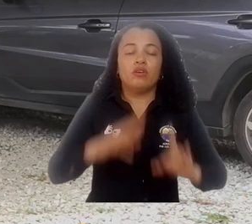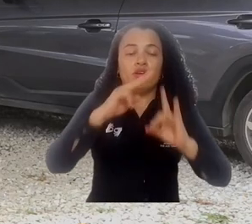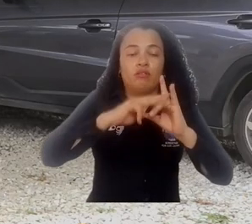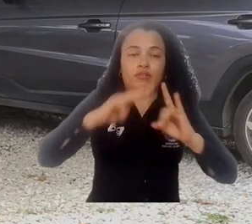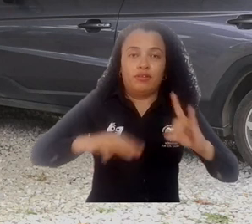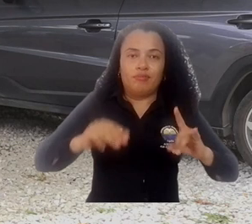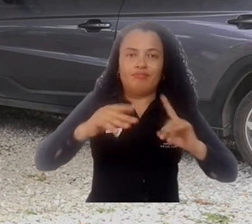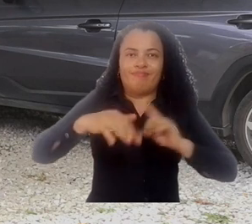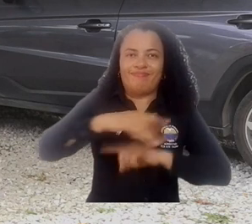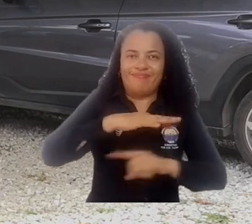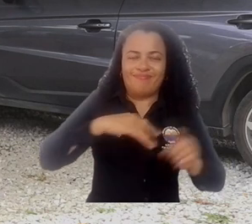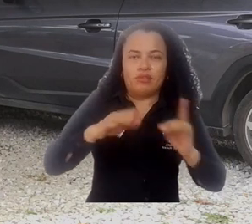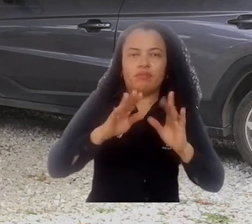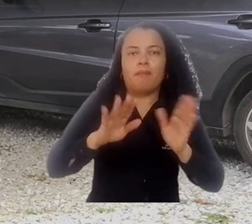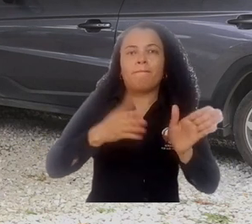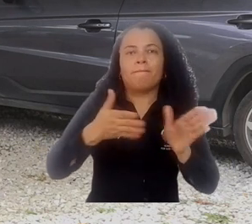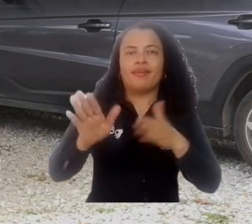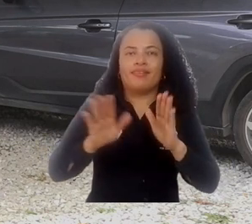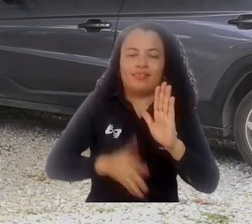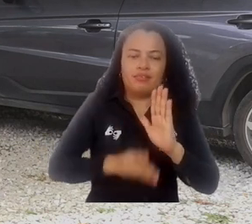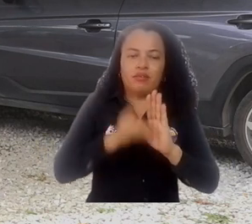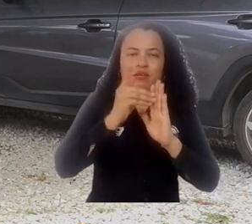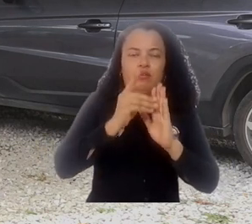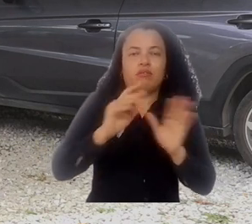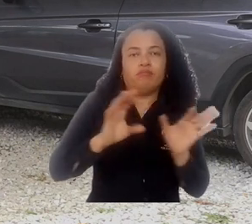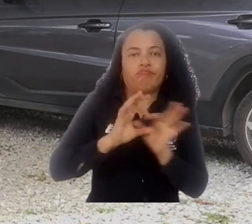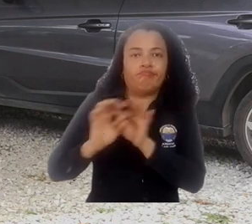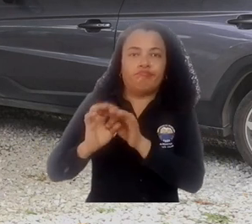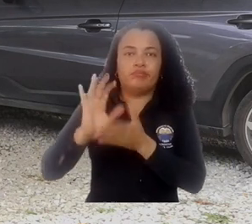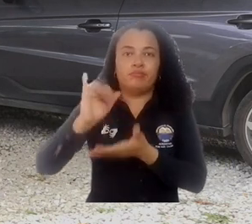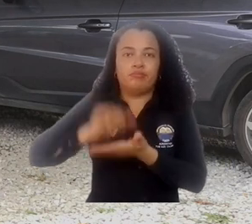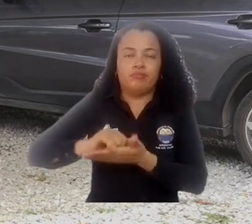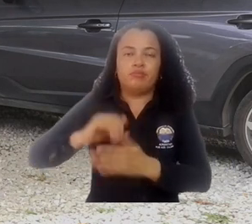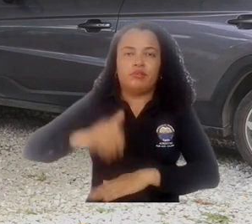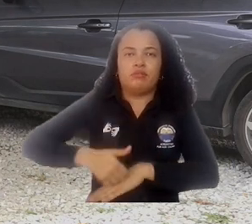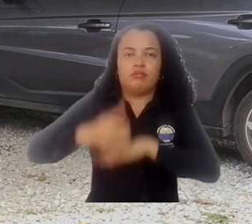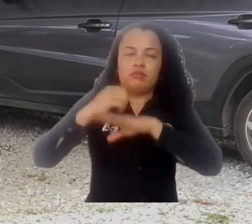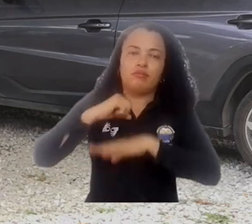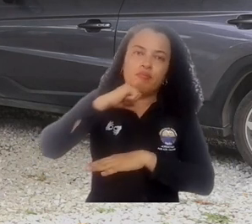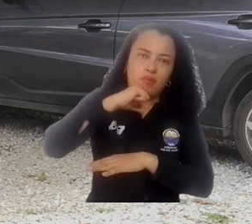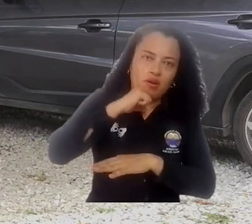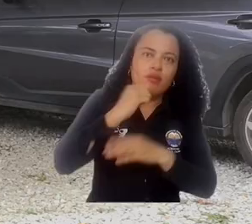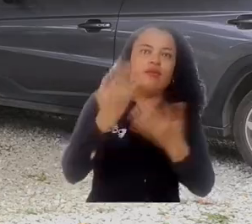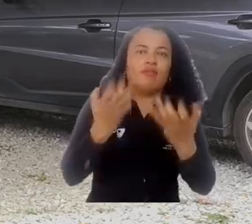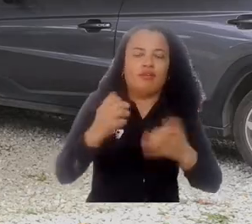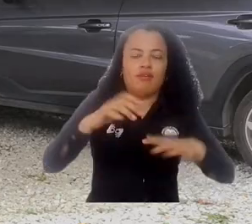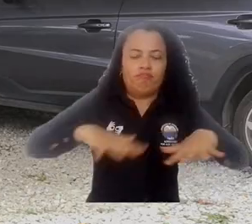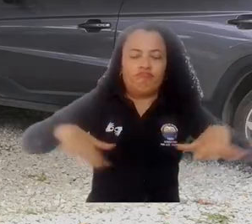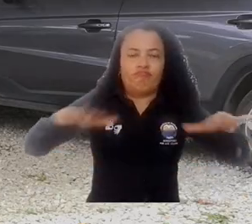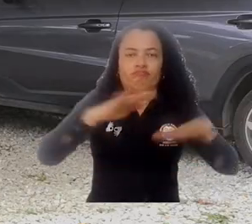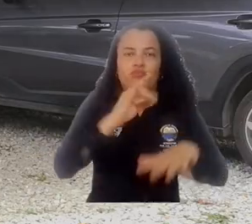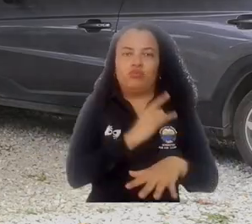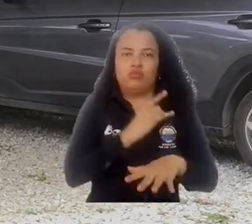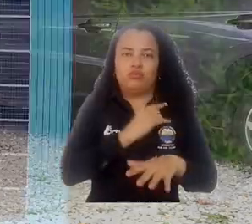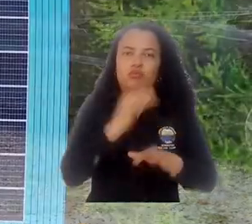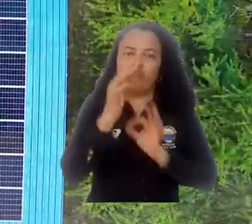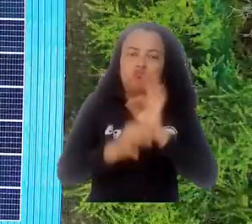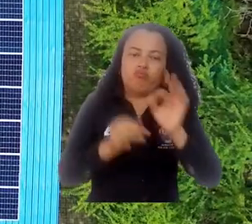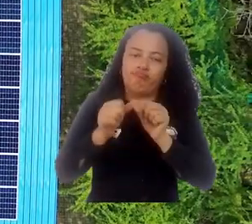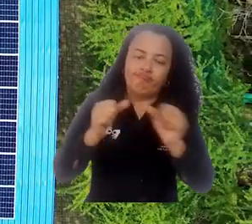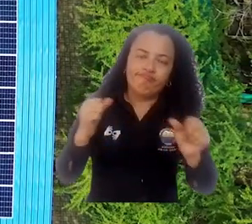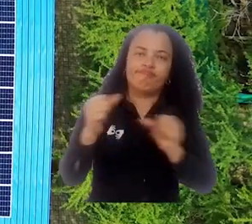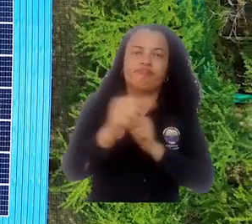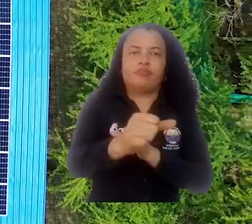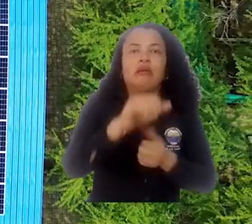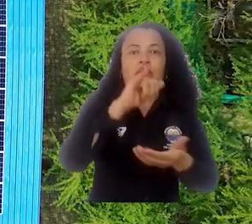La Universidad del Magdalena, en el marco de sus planes de desarrollo de la mano del rector Pablo Vera, le ha apostado a que nos convirtamos en un campus sostenible, y este